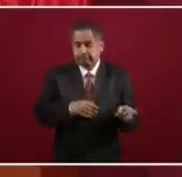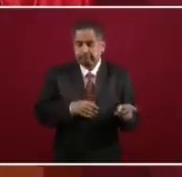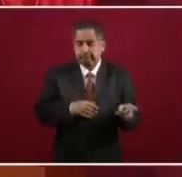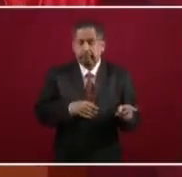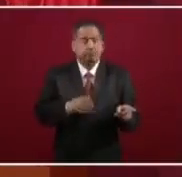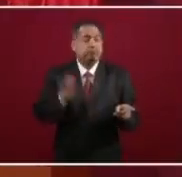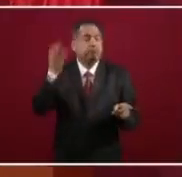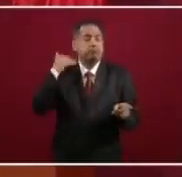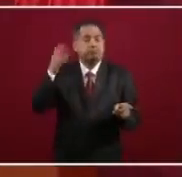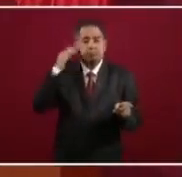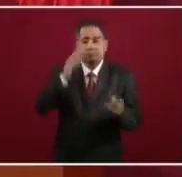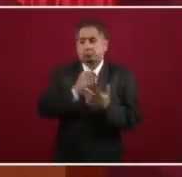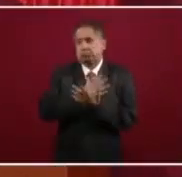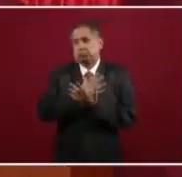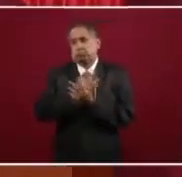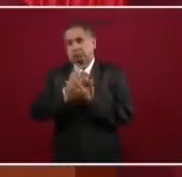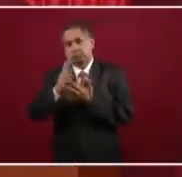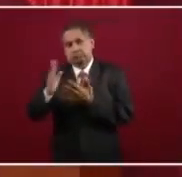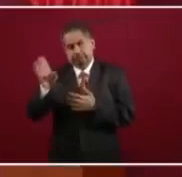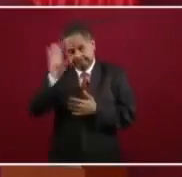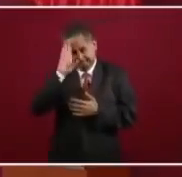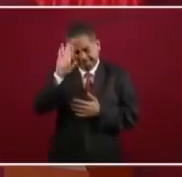se cometían excesos